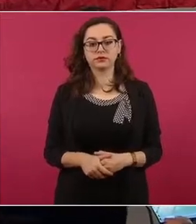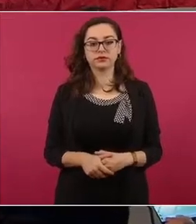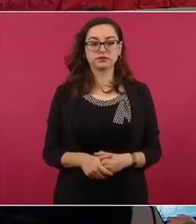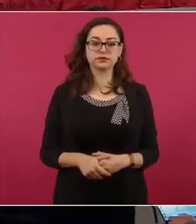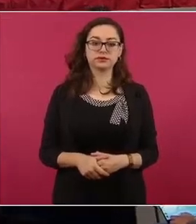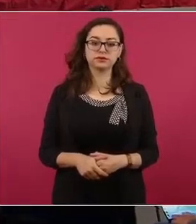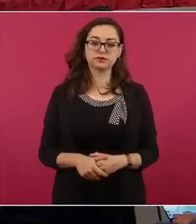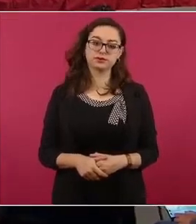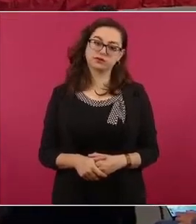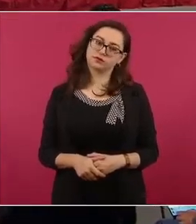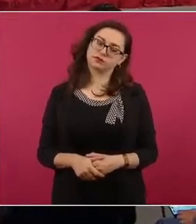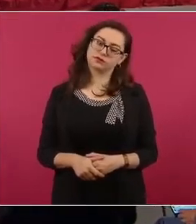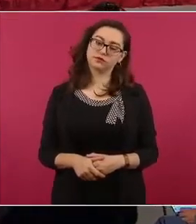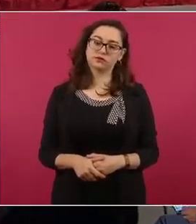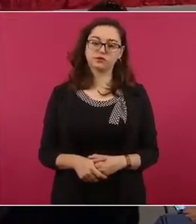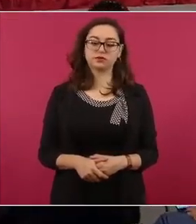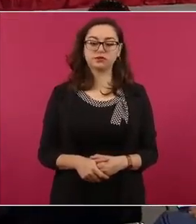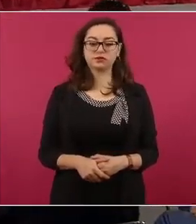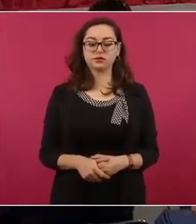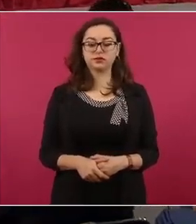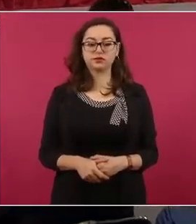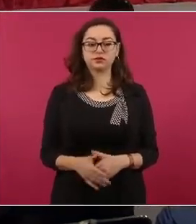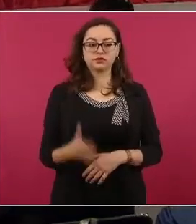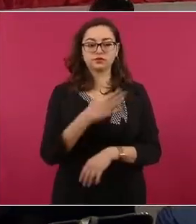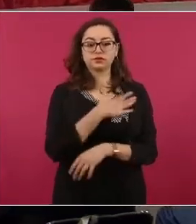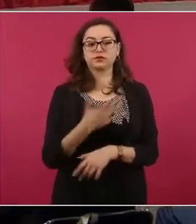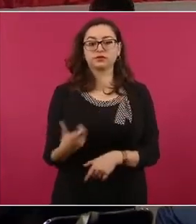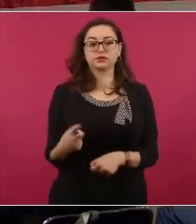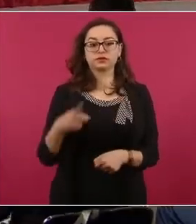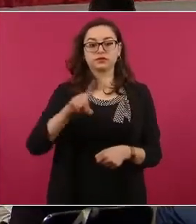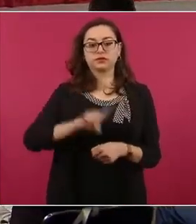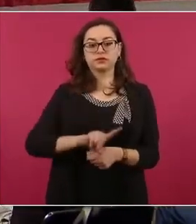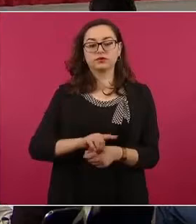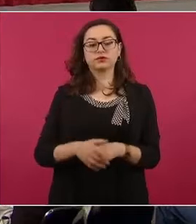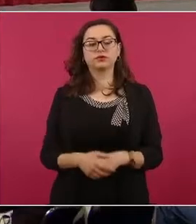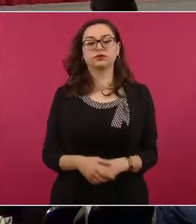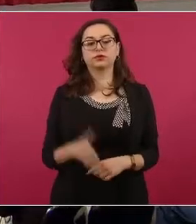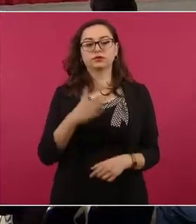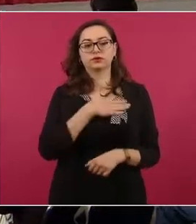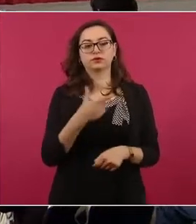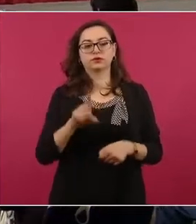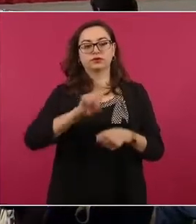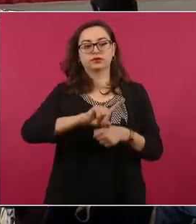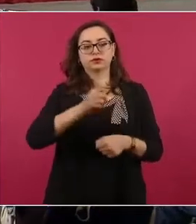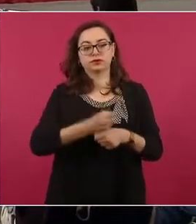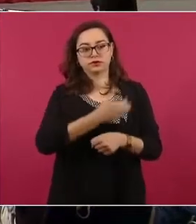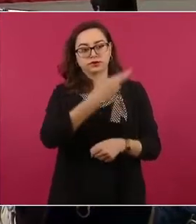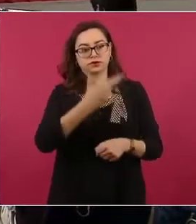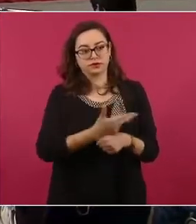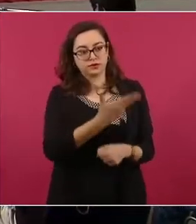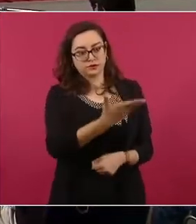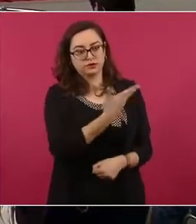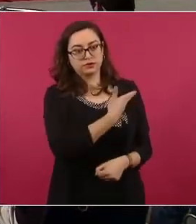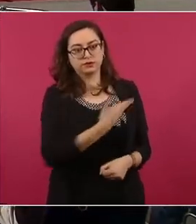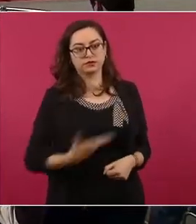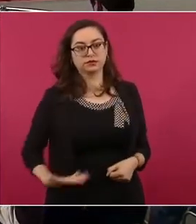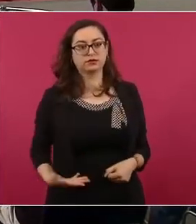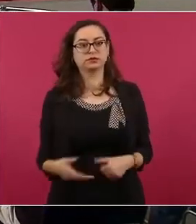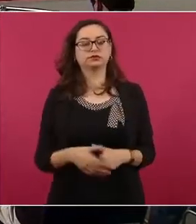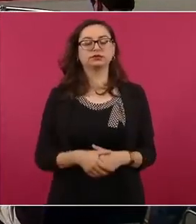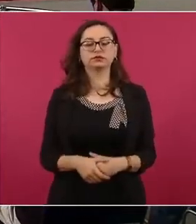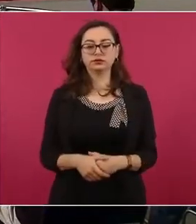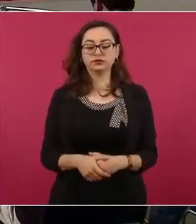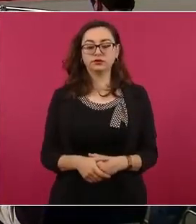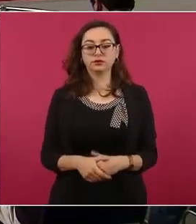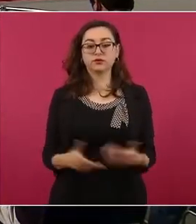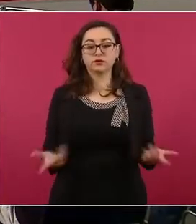Buenos días, secretario, compañeros, presidente. Muy bien, pues justamente para darle vida a